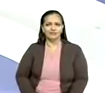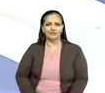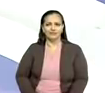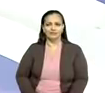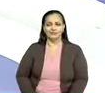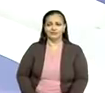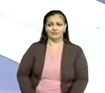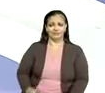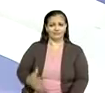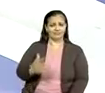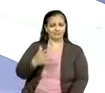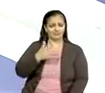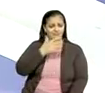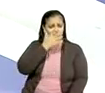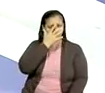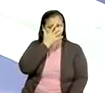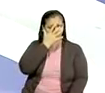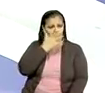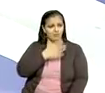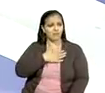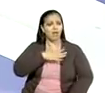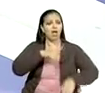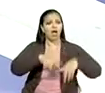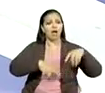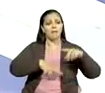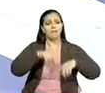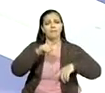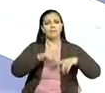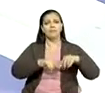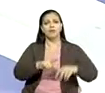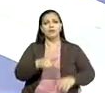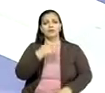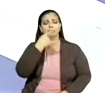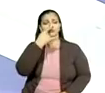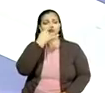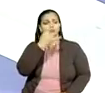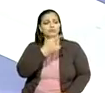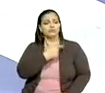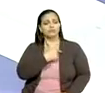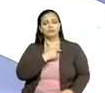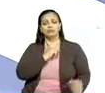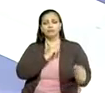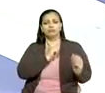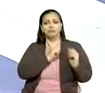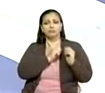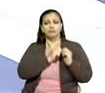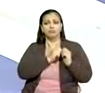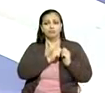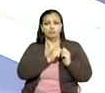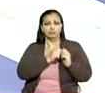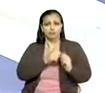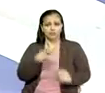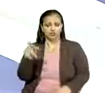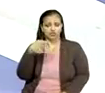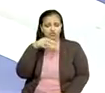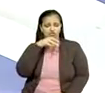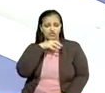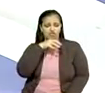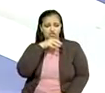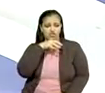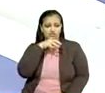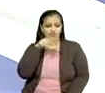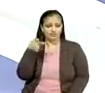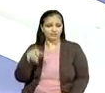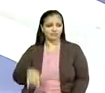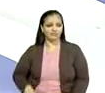amigas y mis amigos de la alta sociedad, por favor. Eso es para cholos. Póngale otra vez que suena bonito. ¡Gracias, Paco, Dios